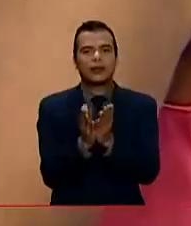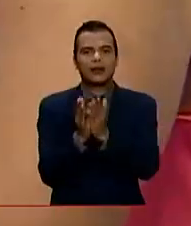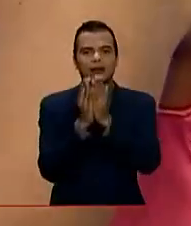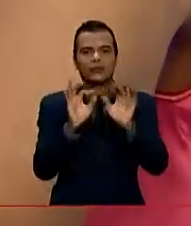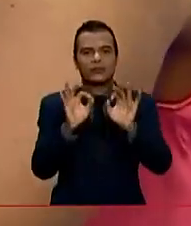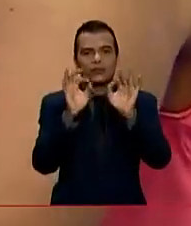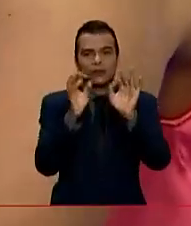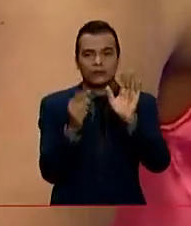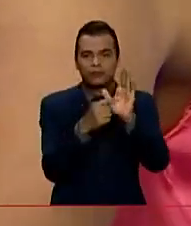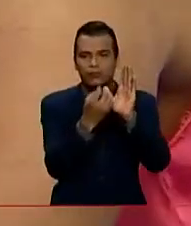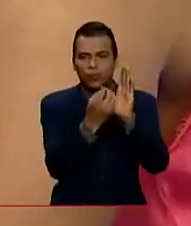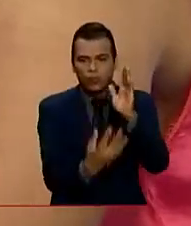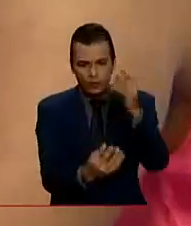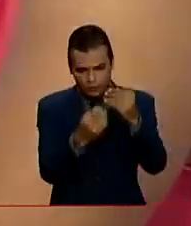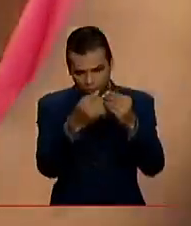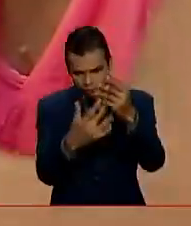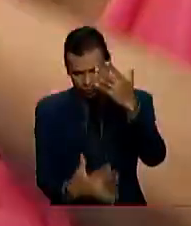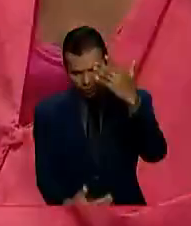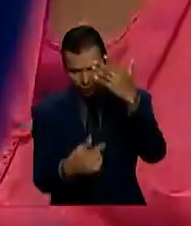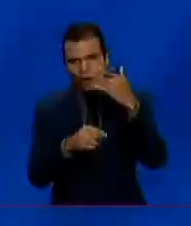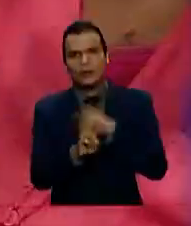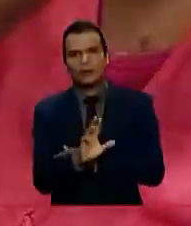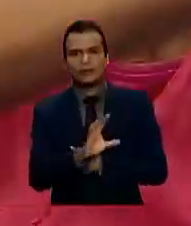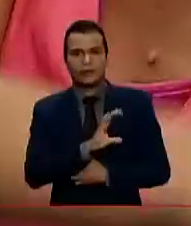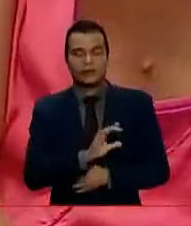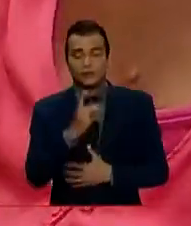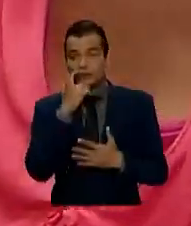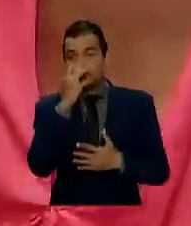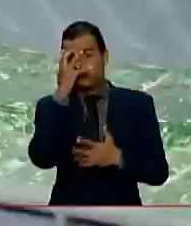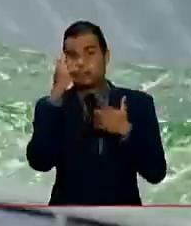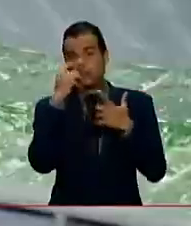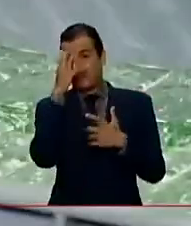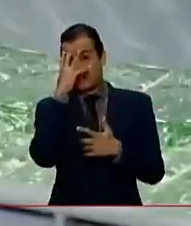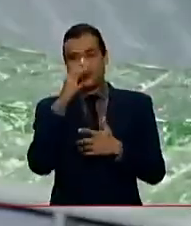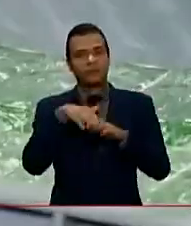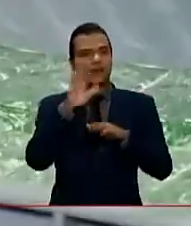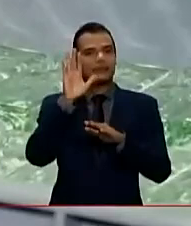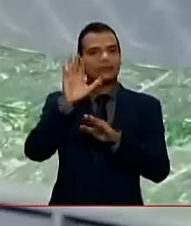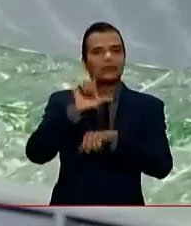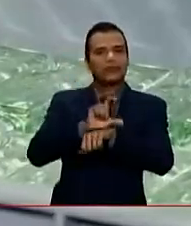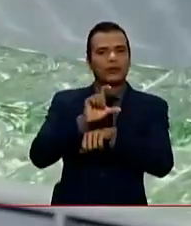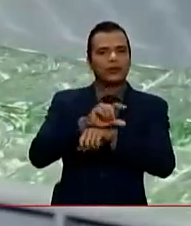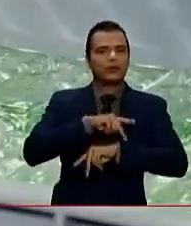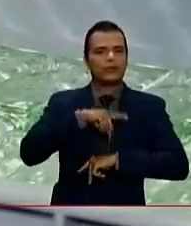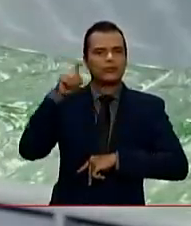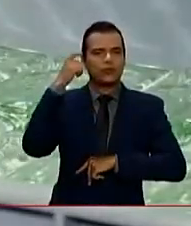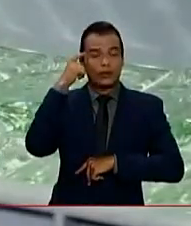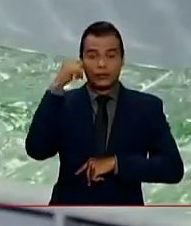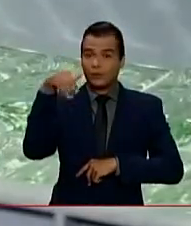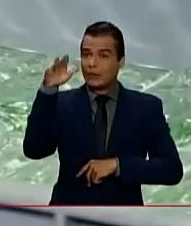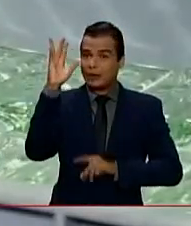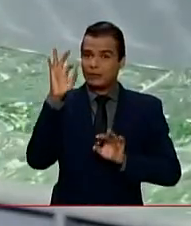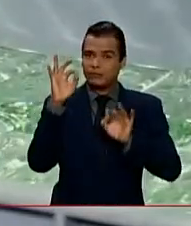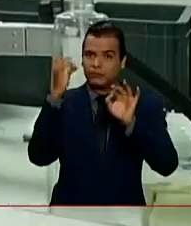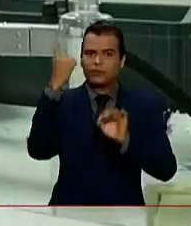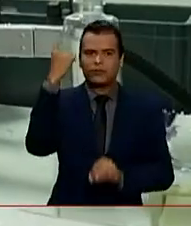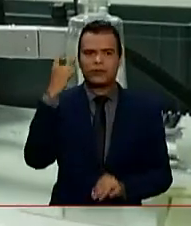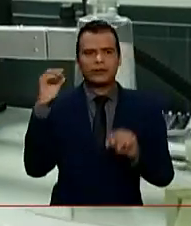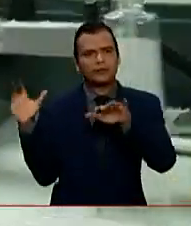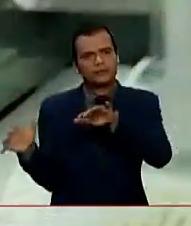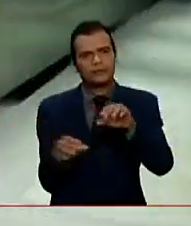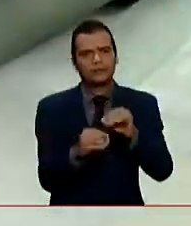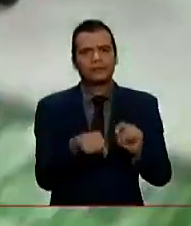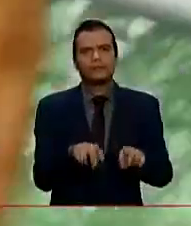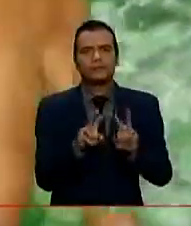cobertura. Puntualmente, especialmente el desafío está en la educación pública. Otra parte positiva es el progreso en materia